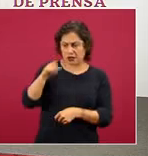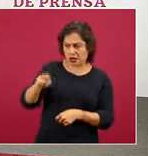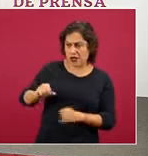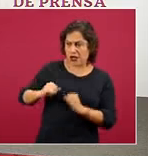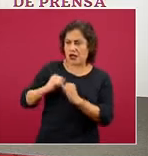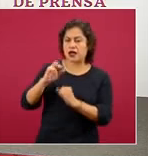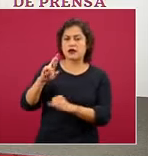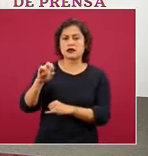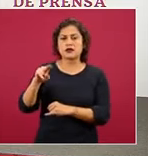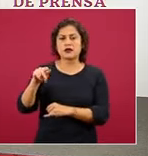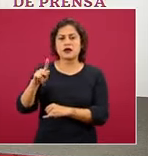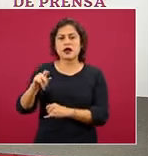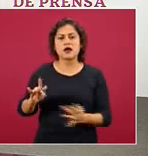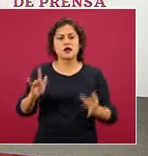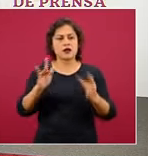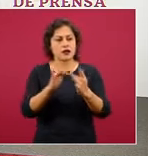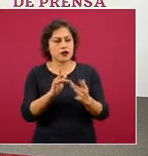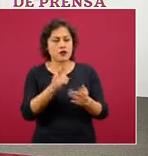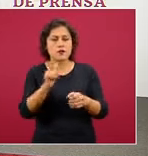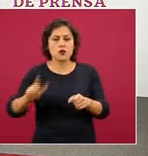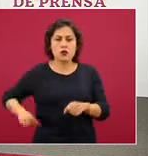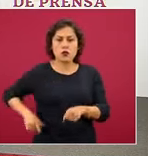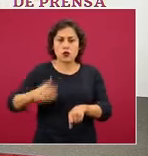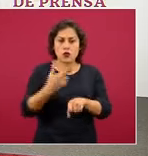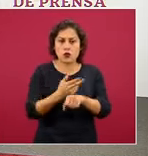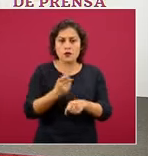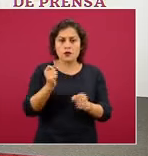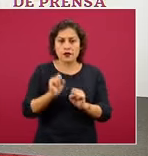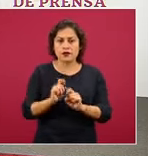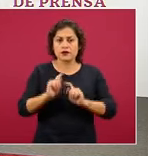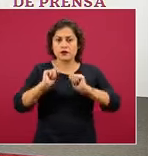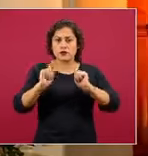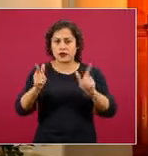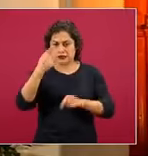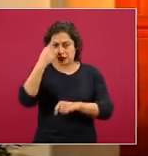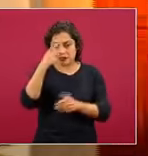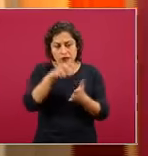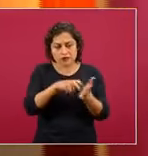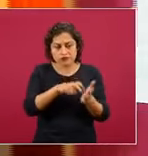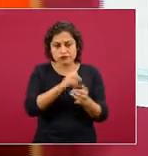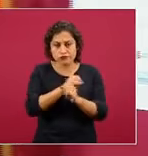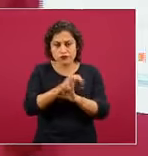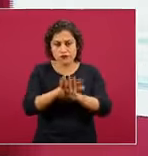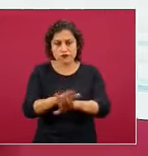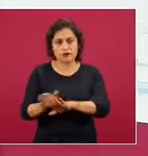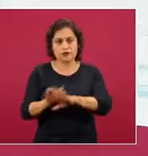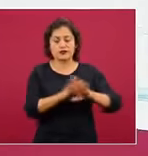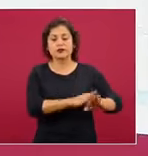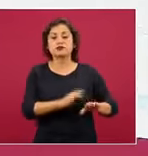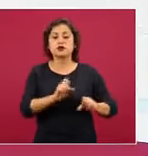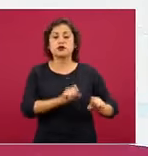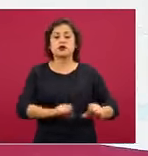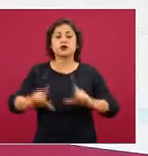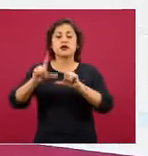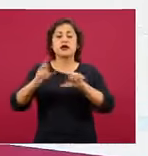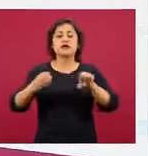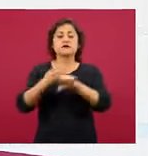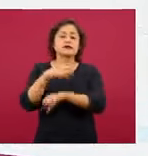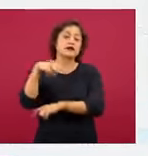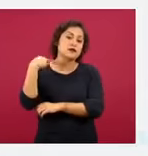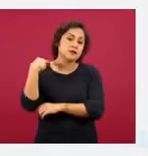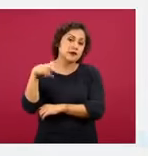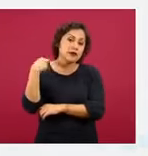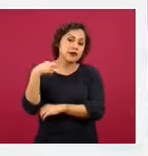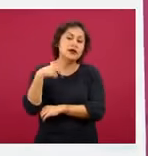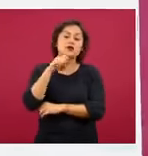de Tlaxcala para mejorar sus datos. La siguiente. Veracruz, una curva muy parecida, donde también hay un